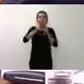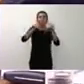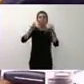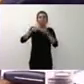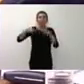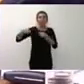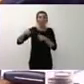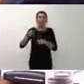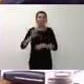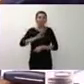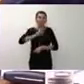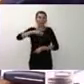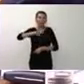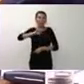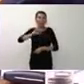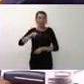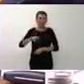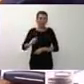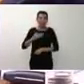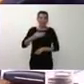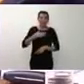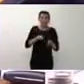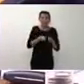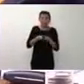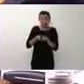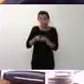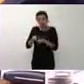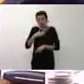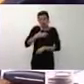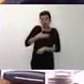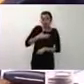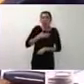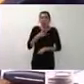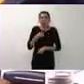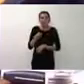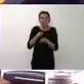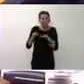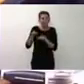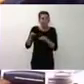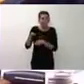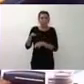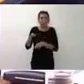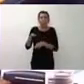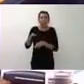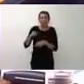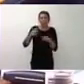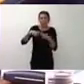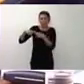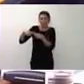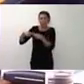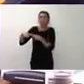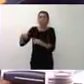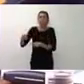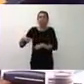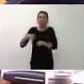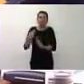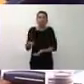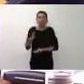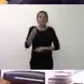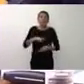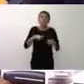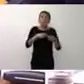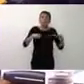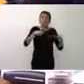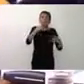25 pesetas a cada una, para que se sintiesen ya mayores. Se compraba algún turrón, nunca faltó el blando,